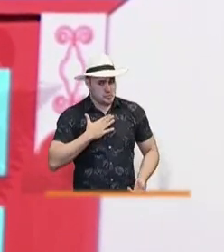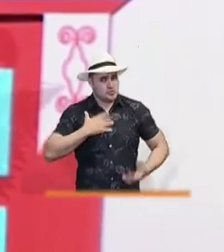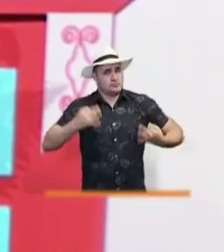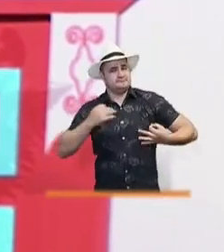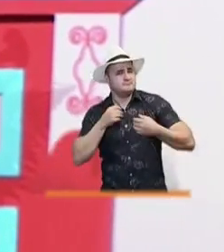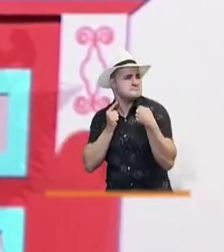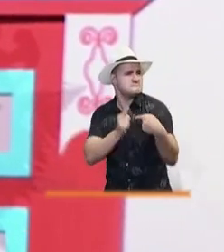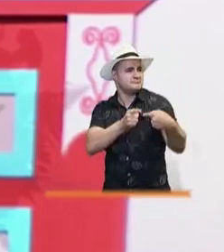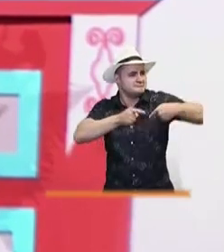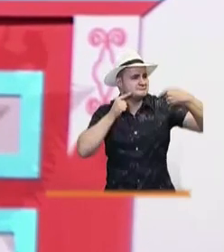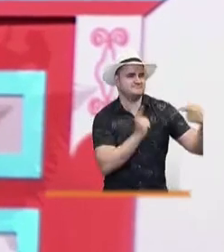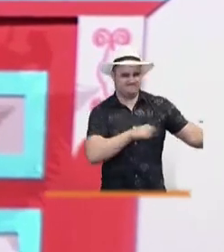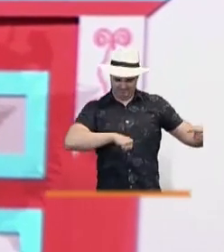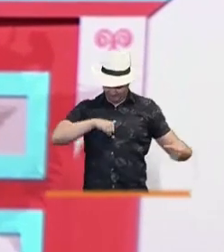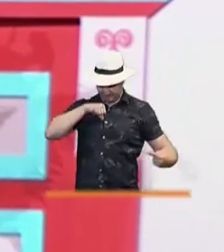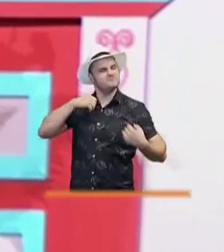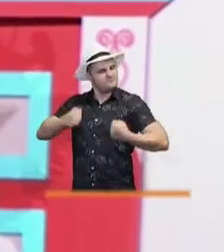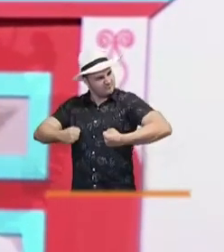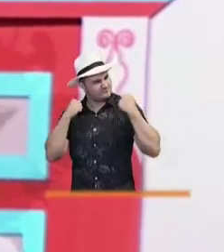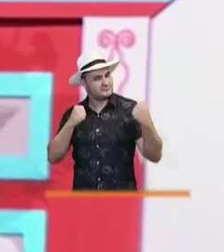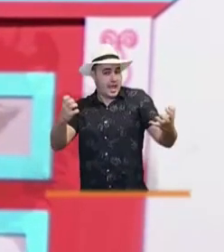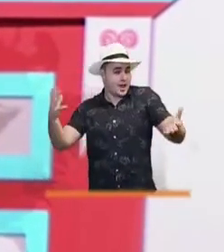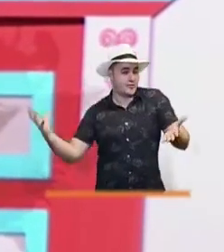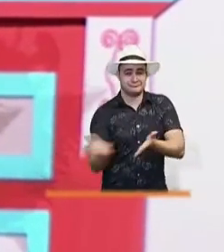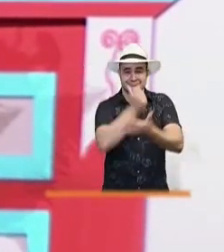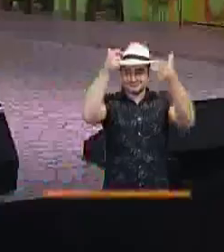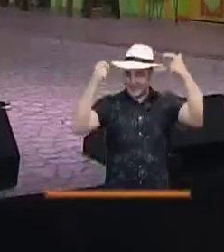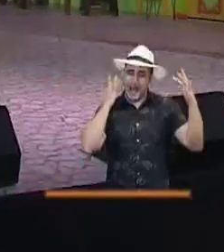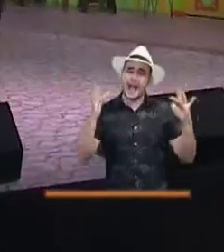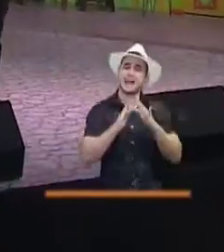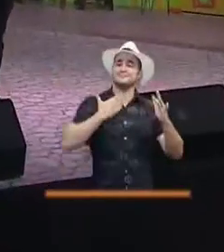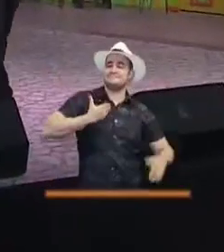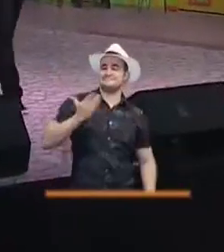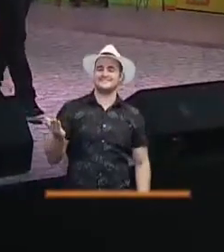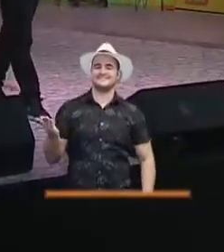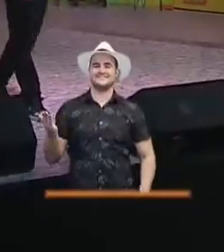con orgullo porque me merezco el puesto.